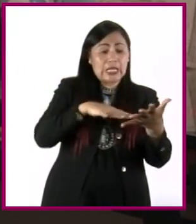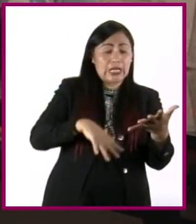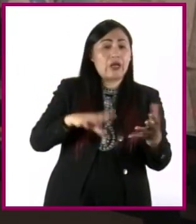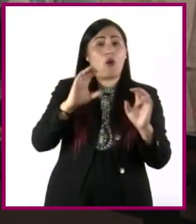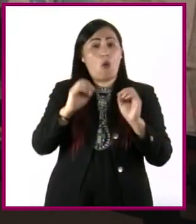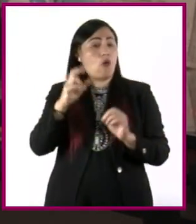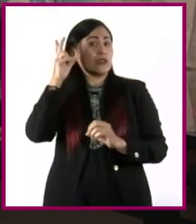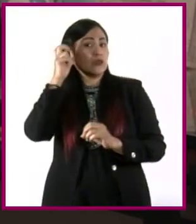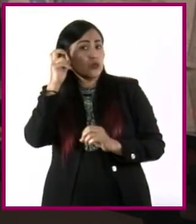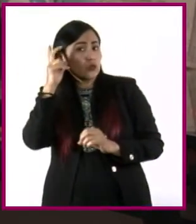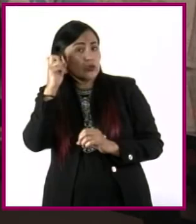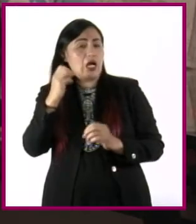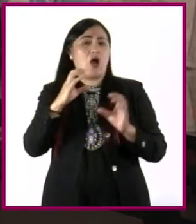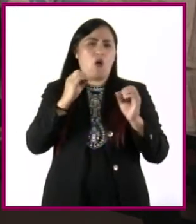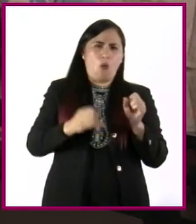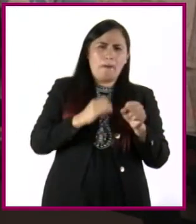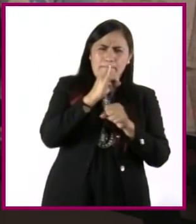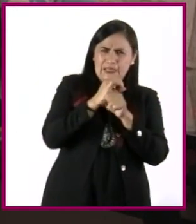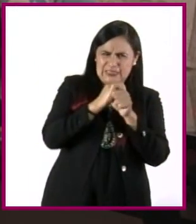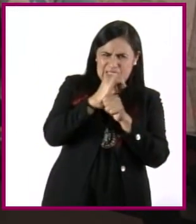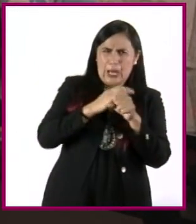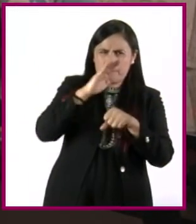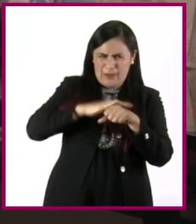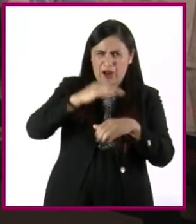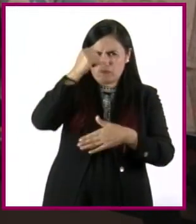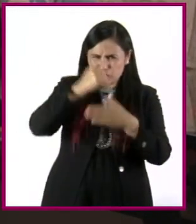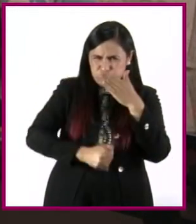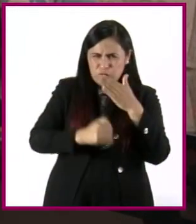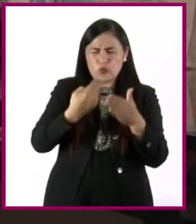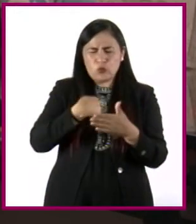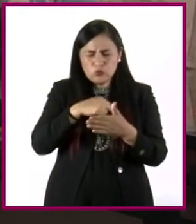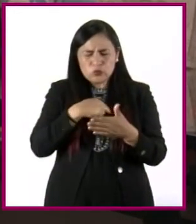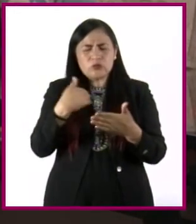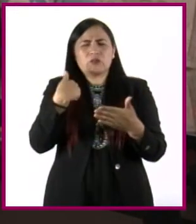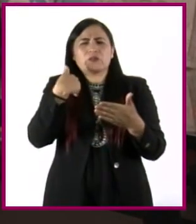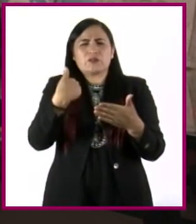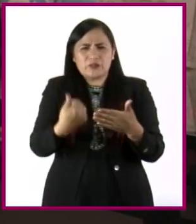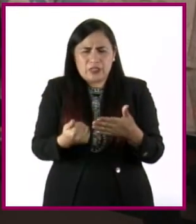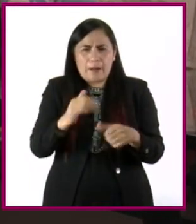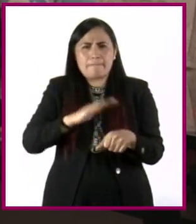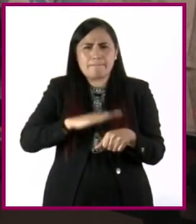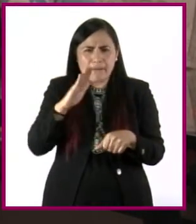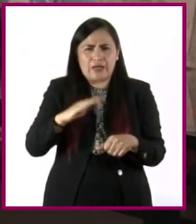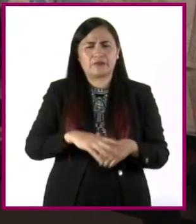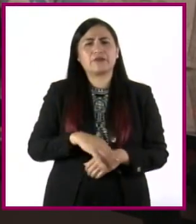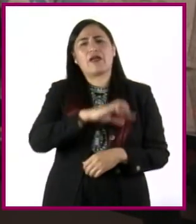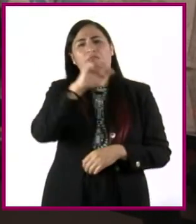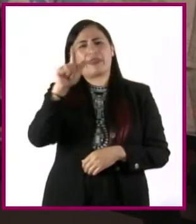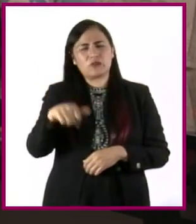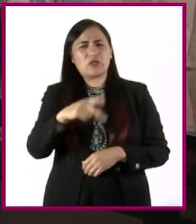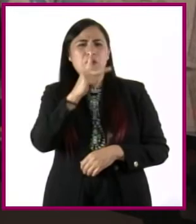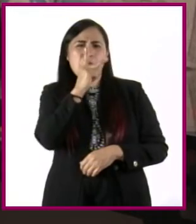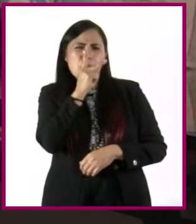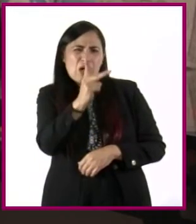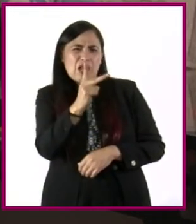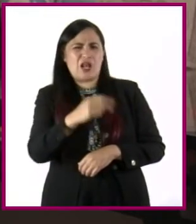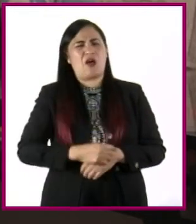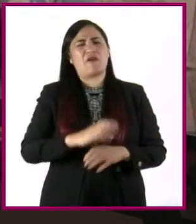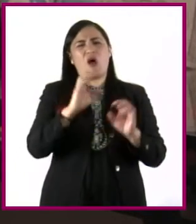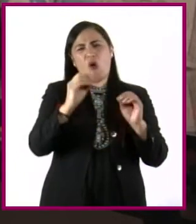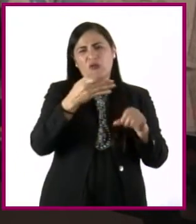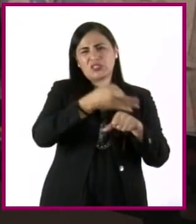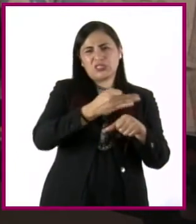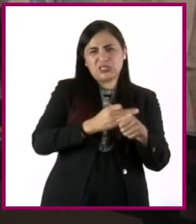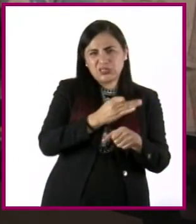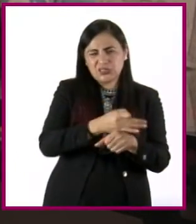estudiamos más sobre el tema, podemos ser capaces de entender cómo funciona. Y así dejar de decir frases, hacer chistes